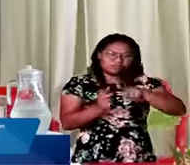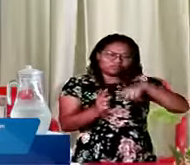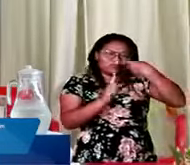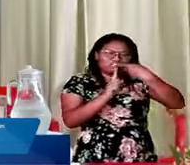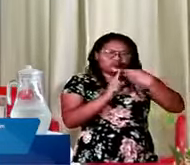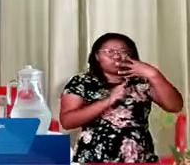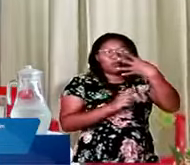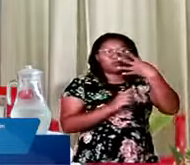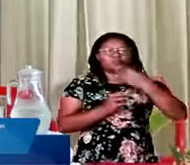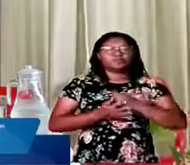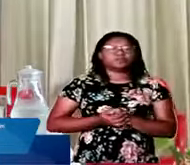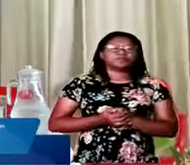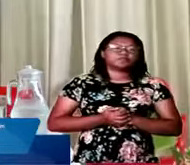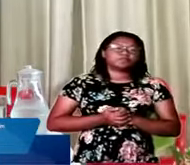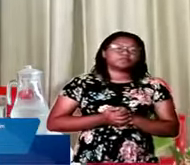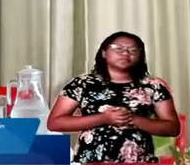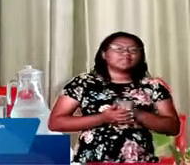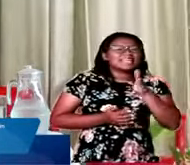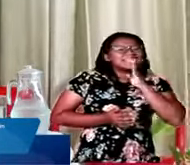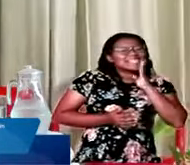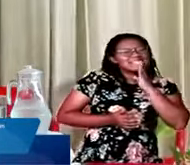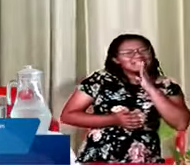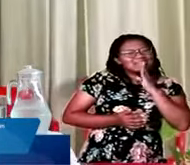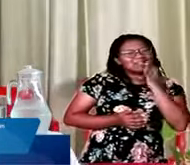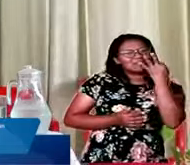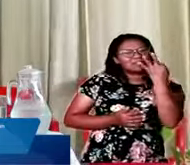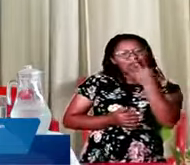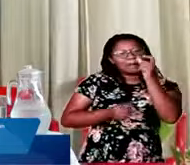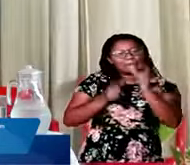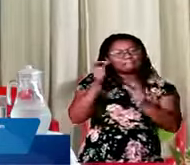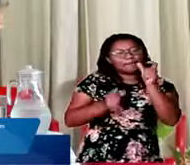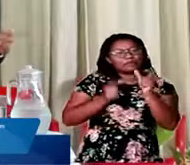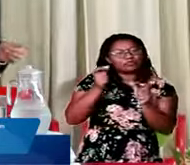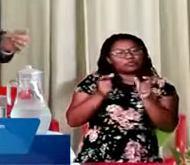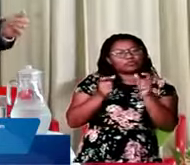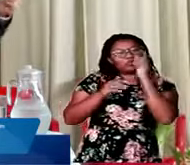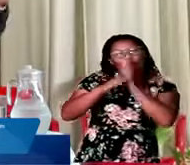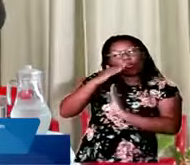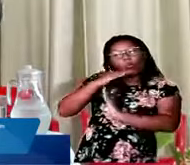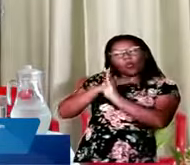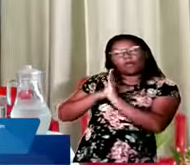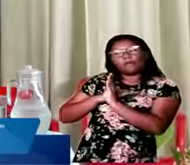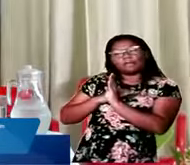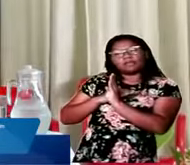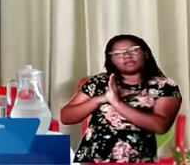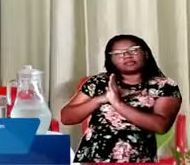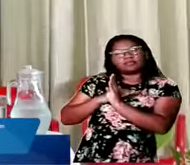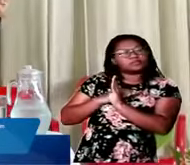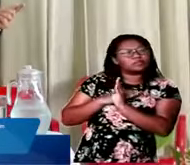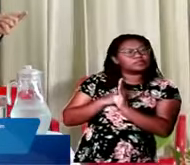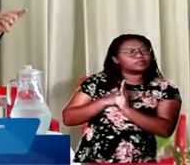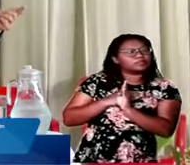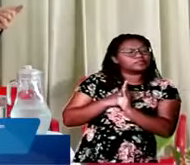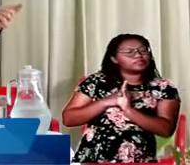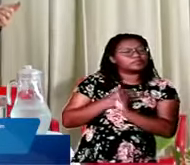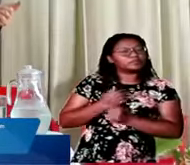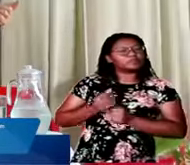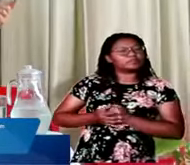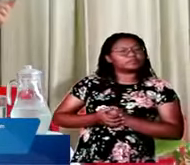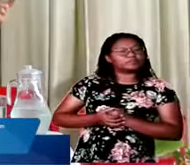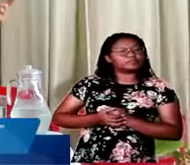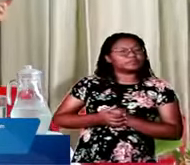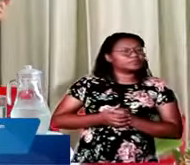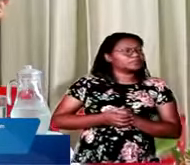¿Quién, pues, de estos 3 te parece que fue el prójimo del que cayó en manos de ladrones?